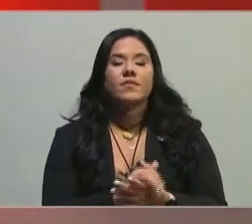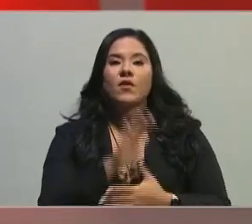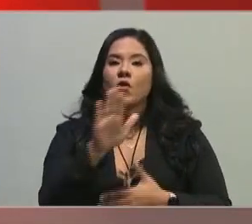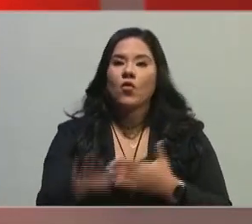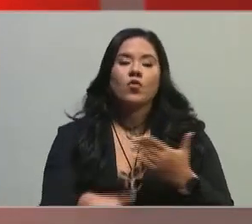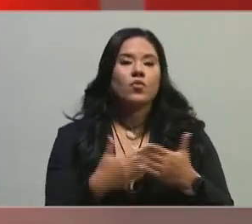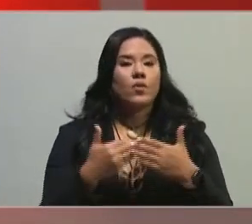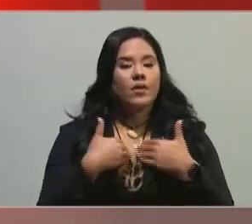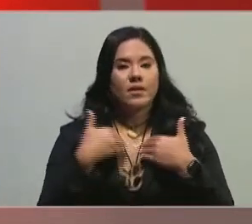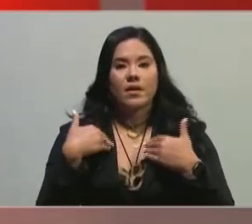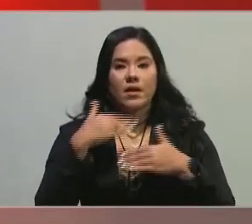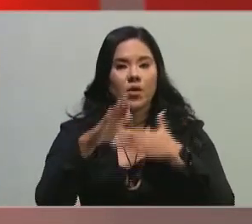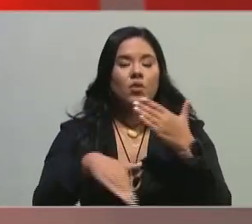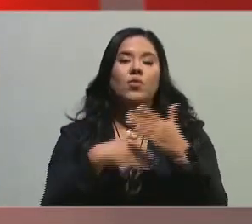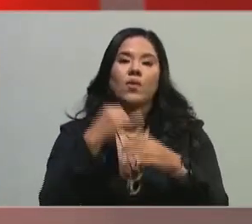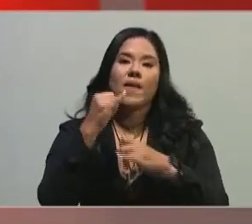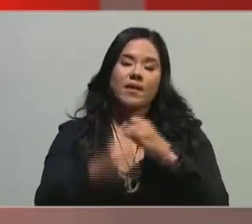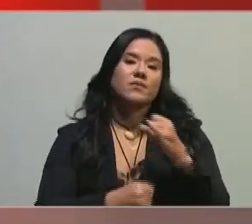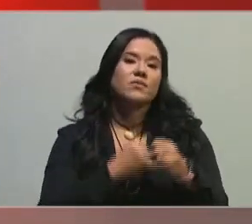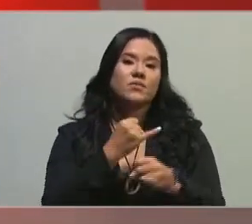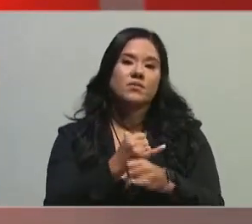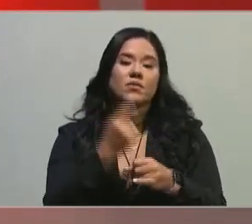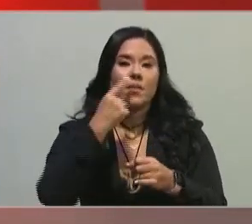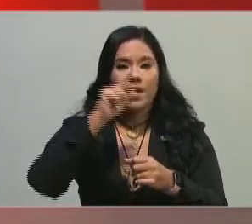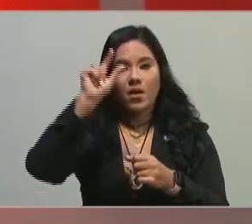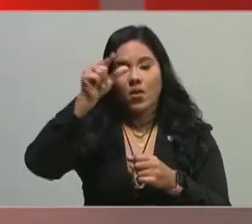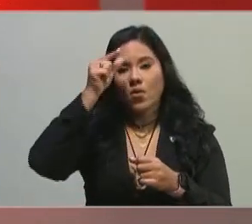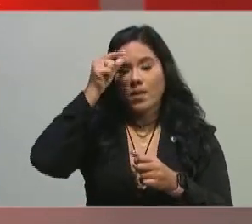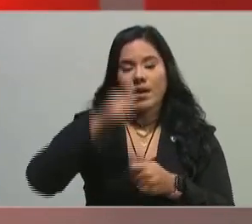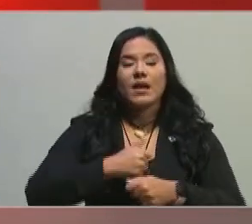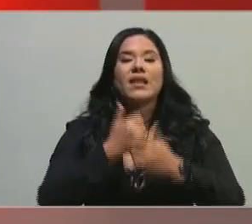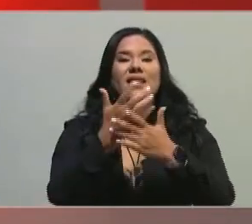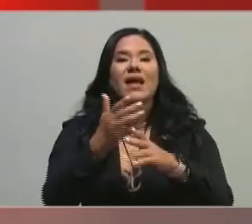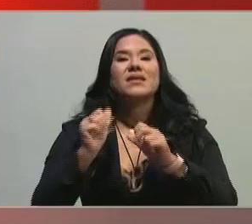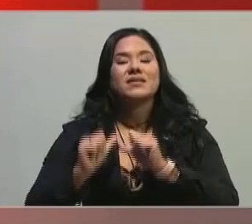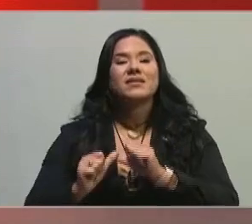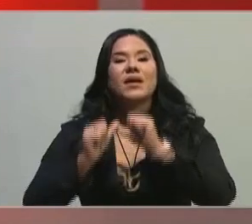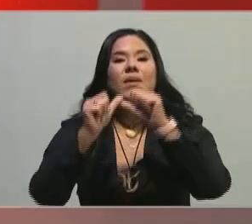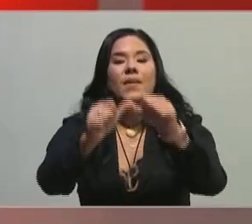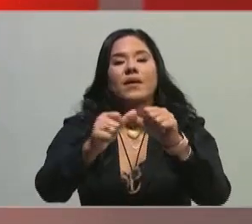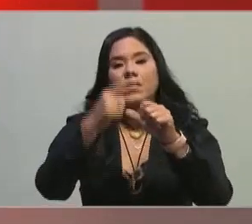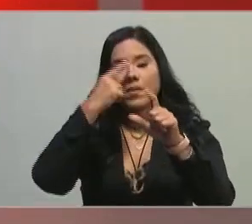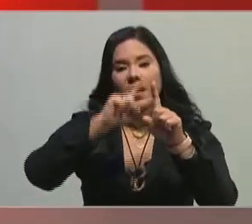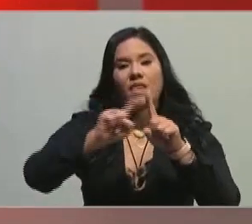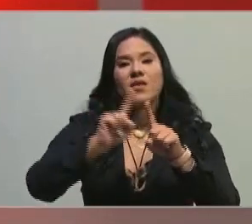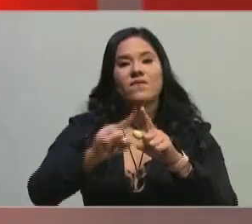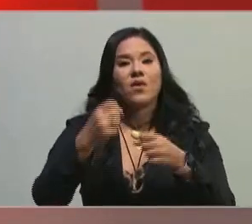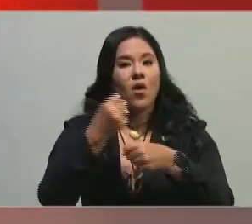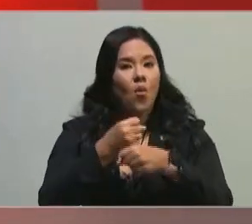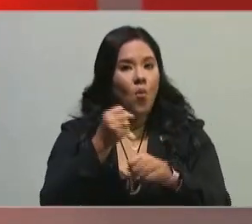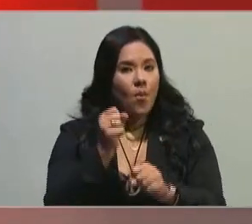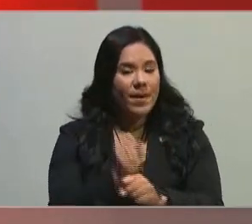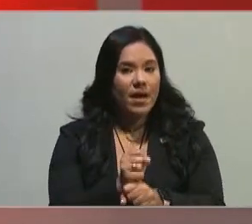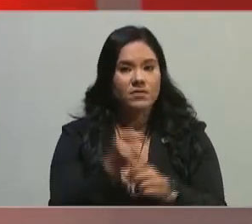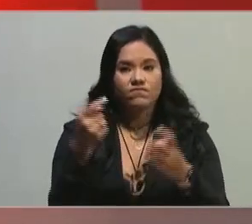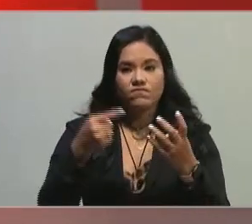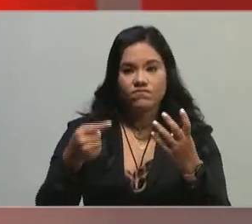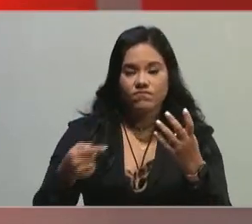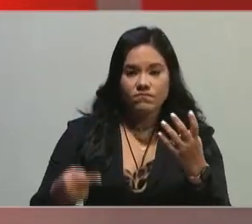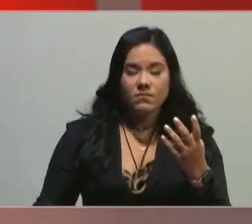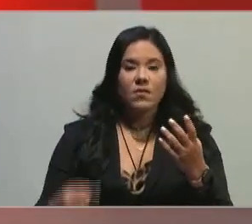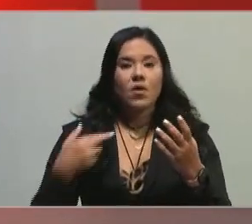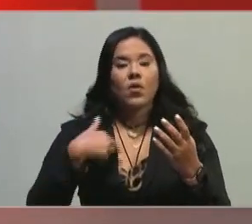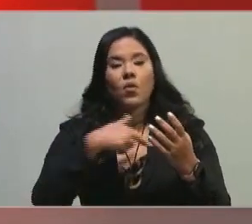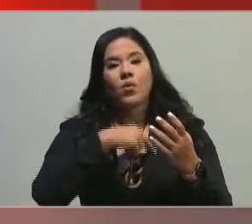aspectos que tienen que ver con todas las instituciones del gobierno y darle el seguimiento a las diferentes obras que viene realizando